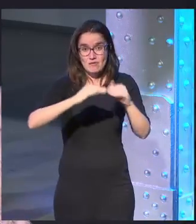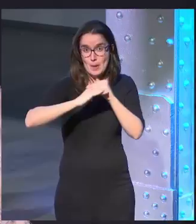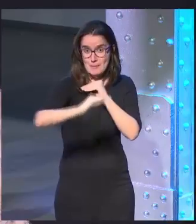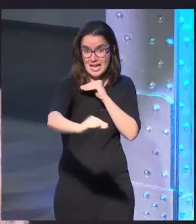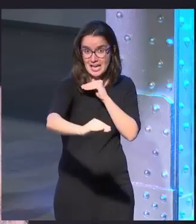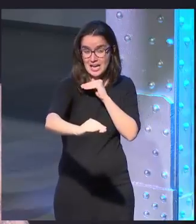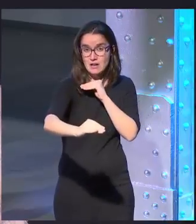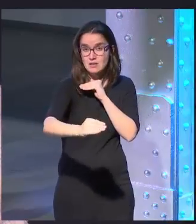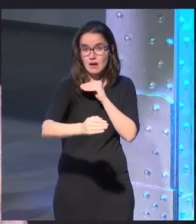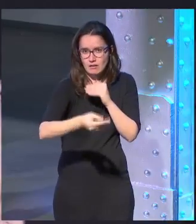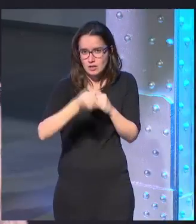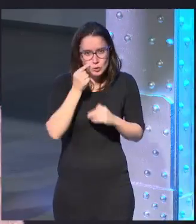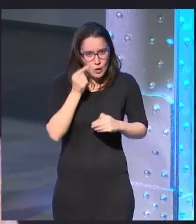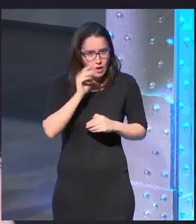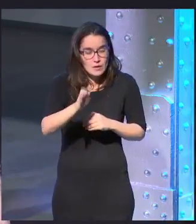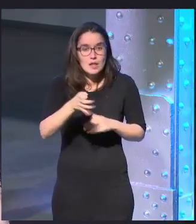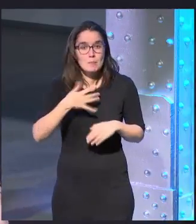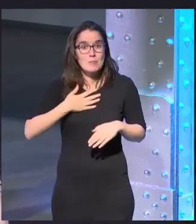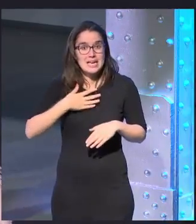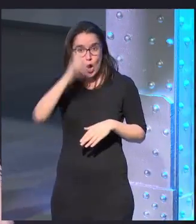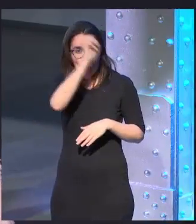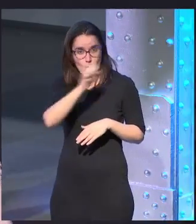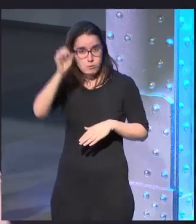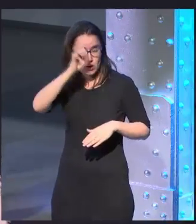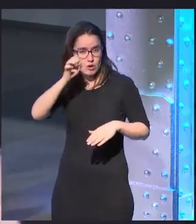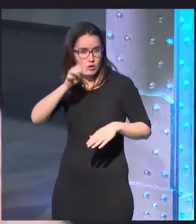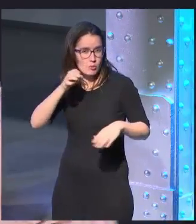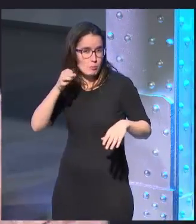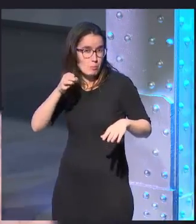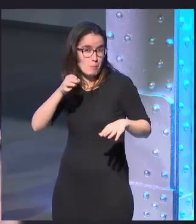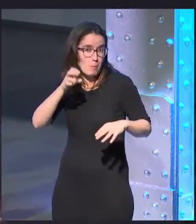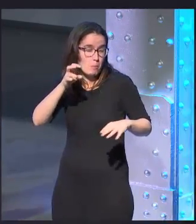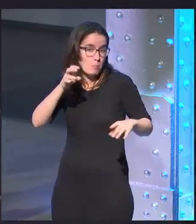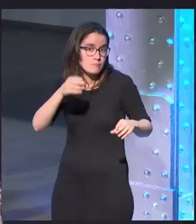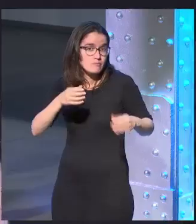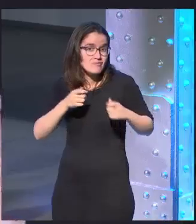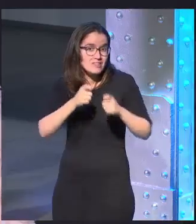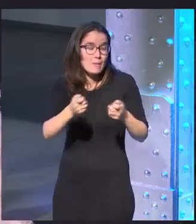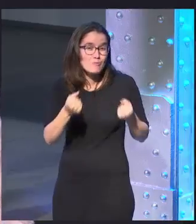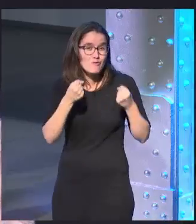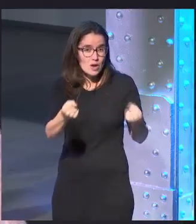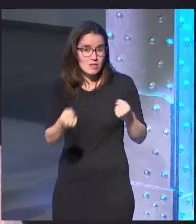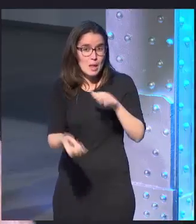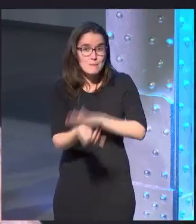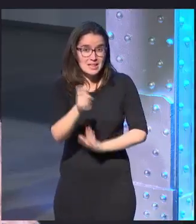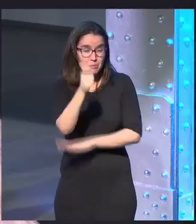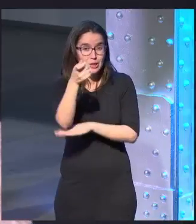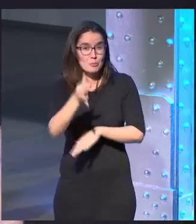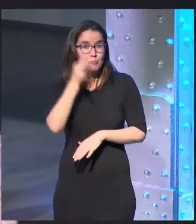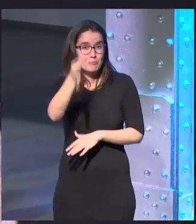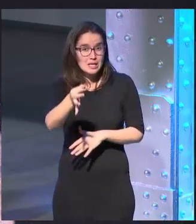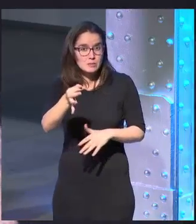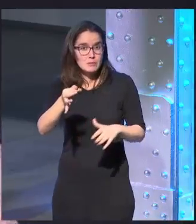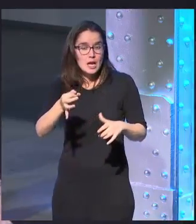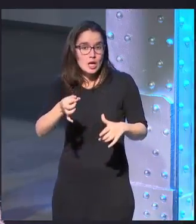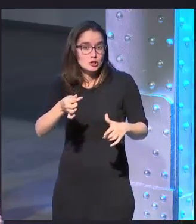oído hablar y que, en mi opinión, ha servido para fortalecer ese emprendimiento y para ser